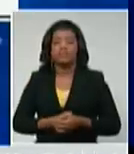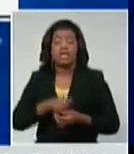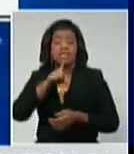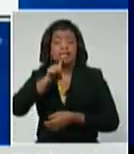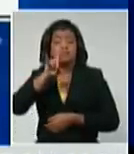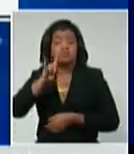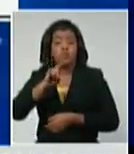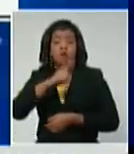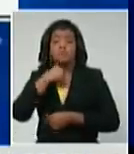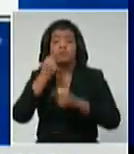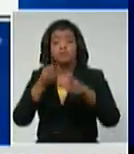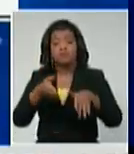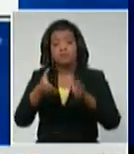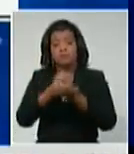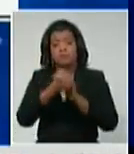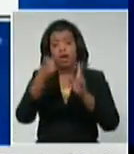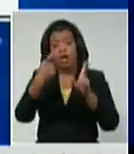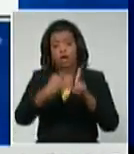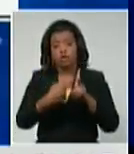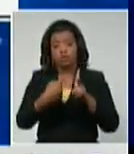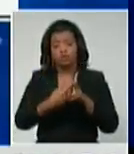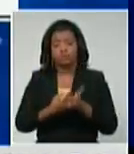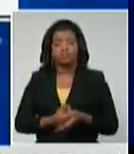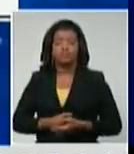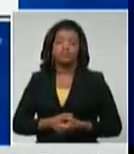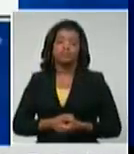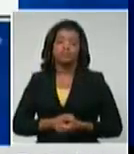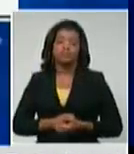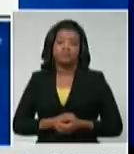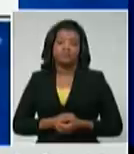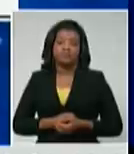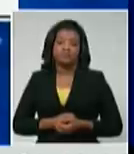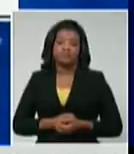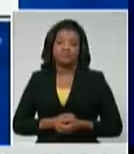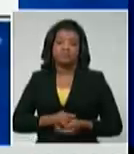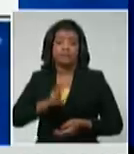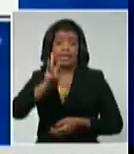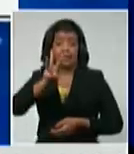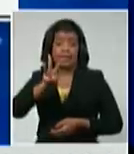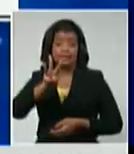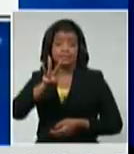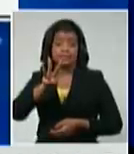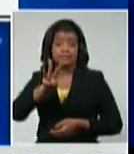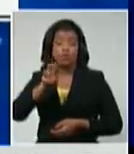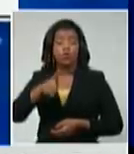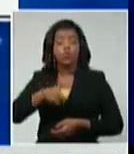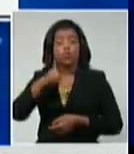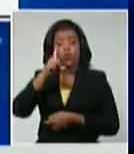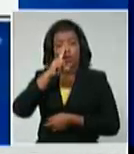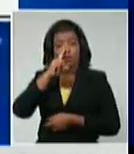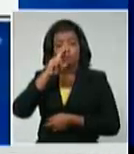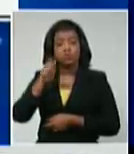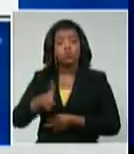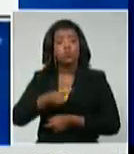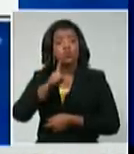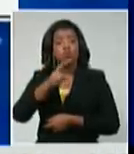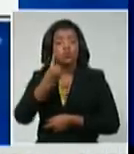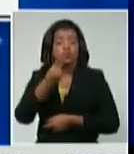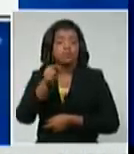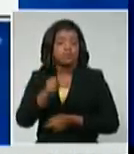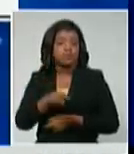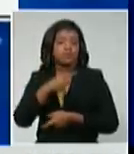letalidad de 3,47, 3 en junio, en julio 1, una tasa de